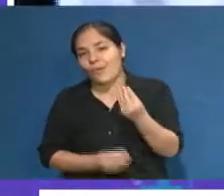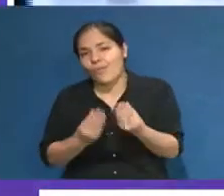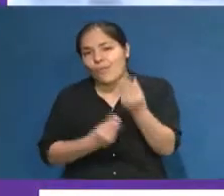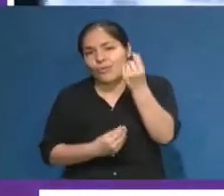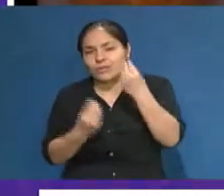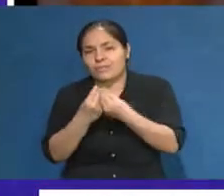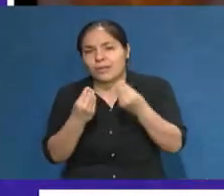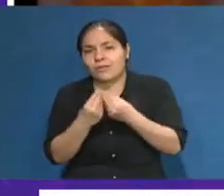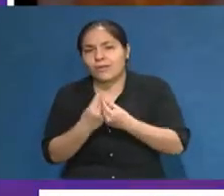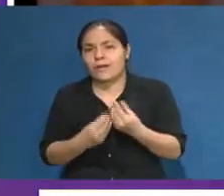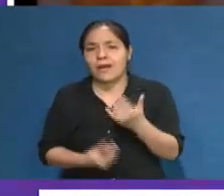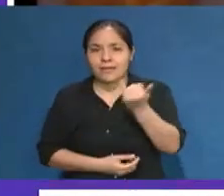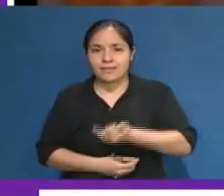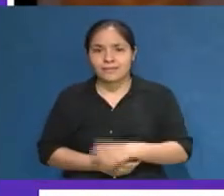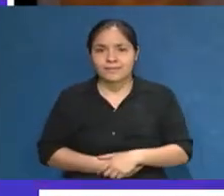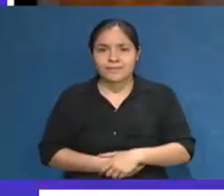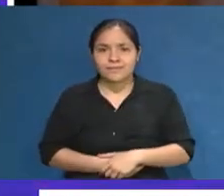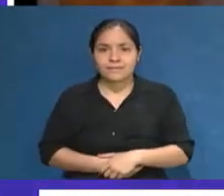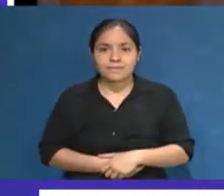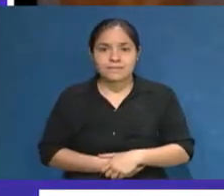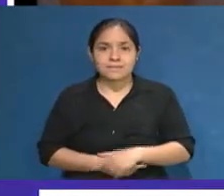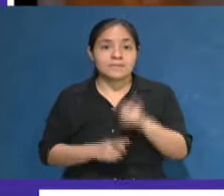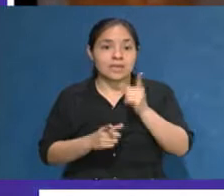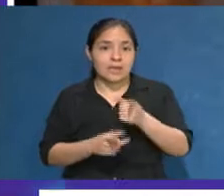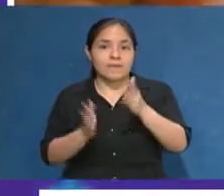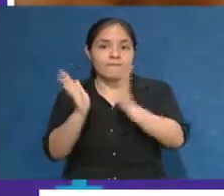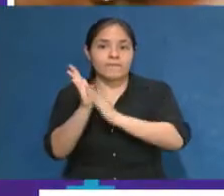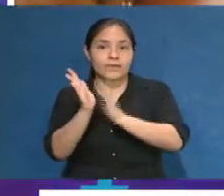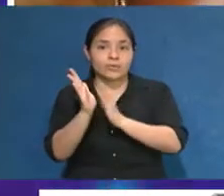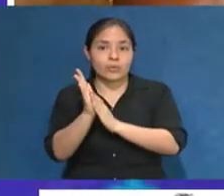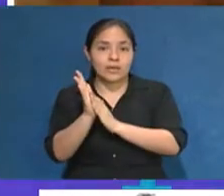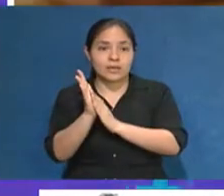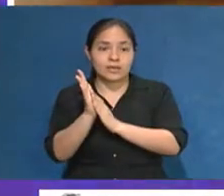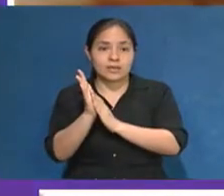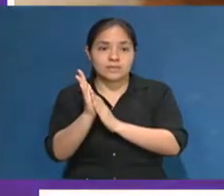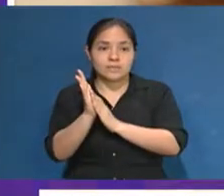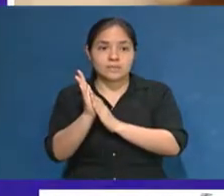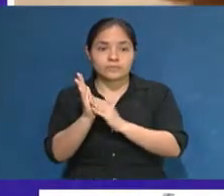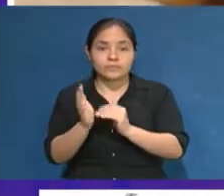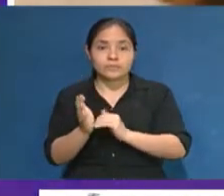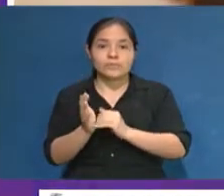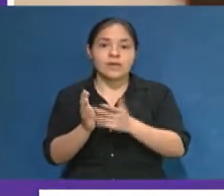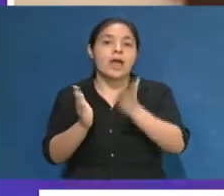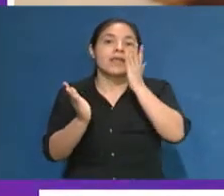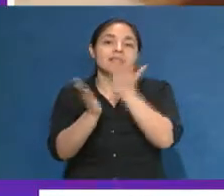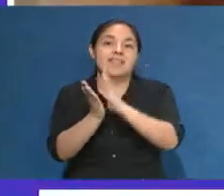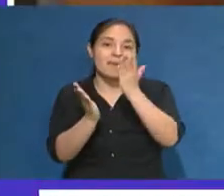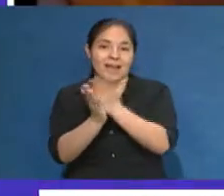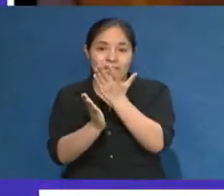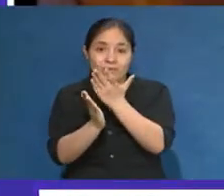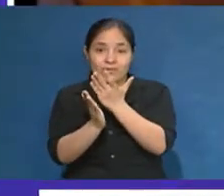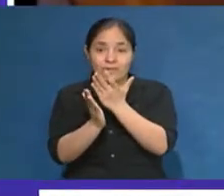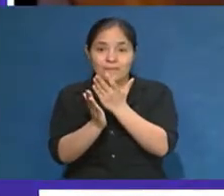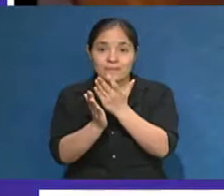en la segunda parte de la factura, no la parte donde nosotros reclamamos mucho, sino la del invierno fuerte, que fue posterior